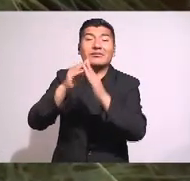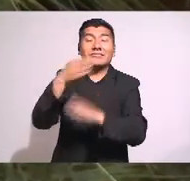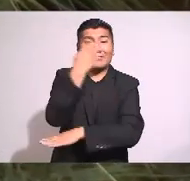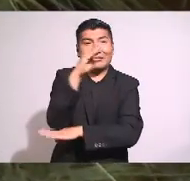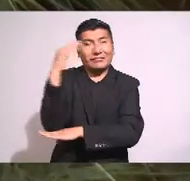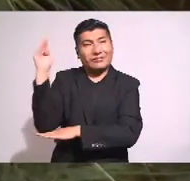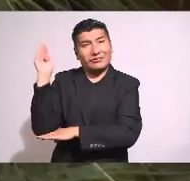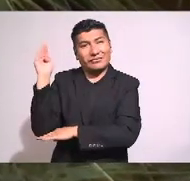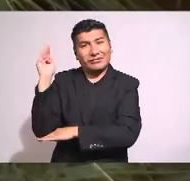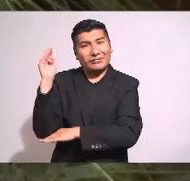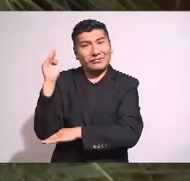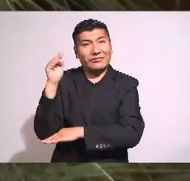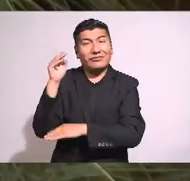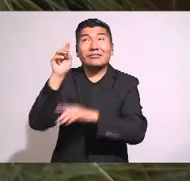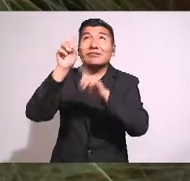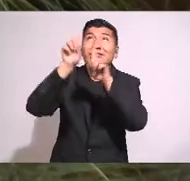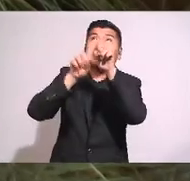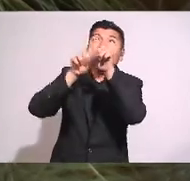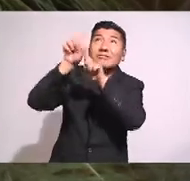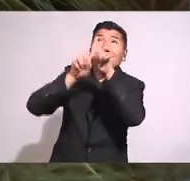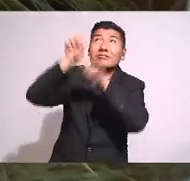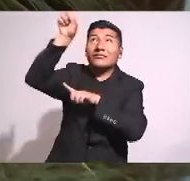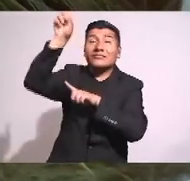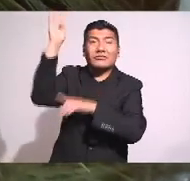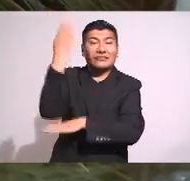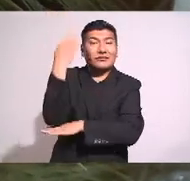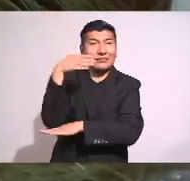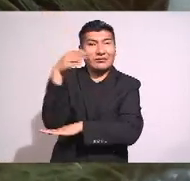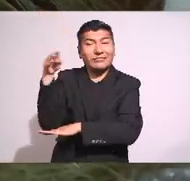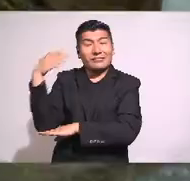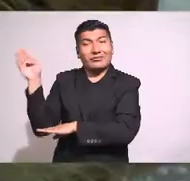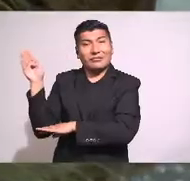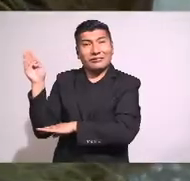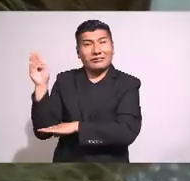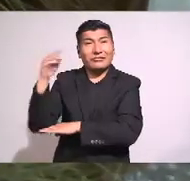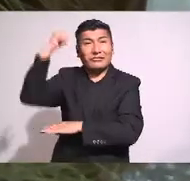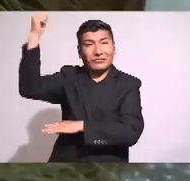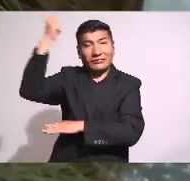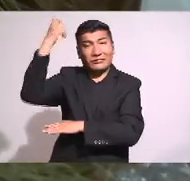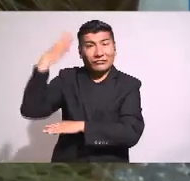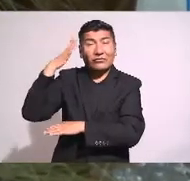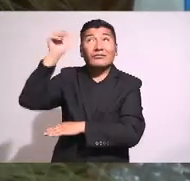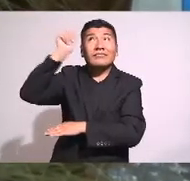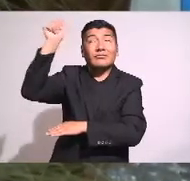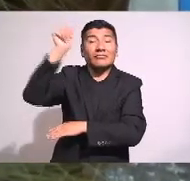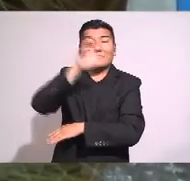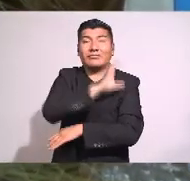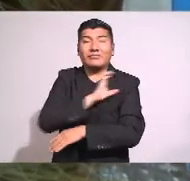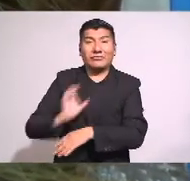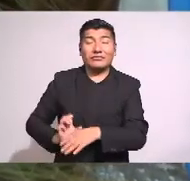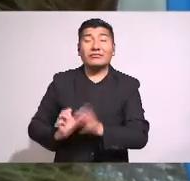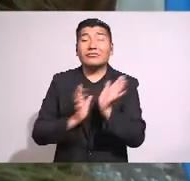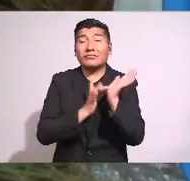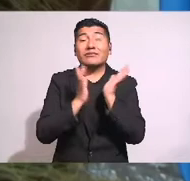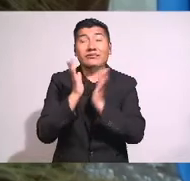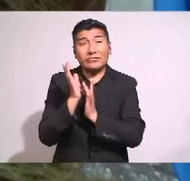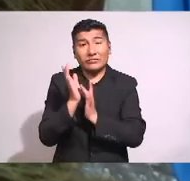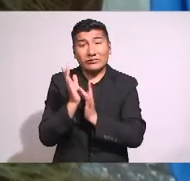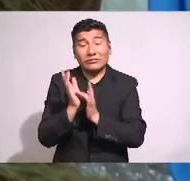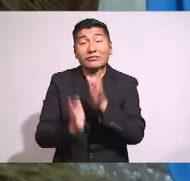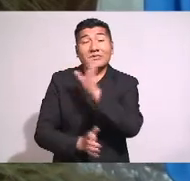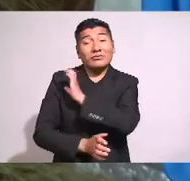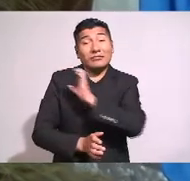la estrella de Belén, en la luz que es el mismo Cristo Jesús.